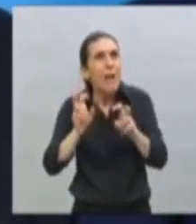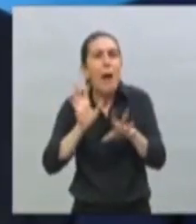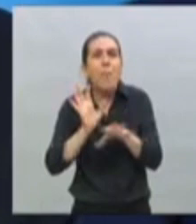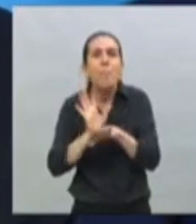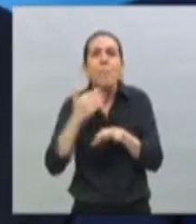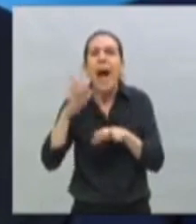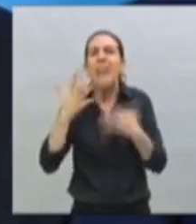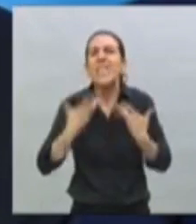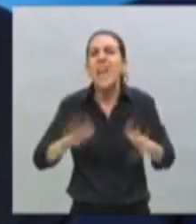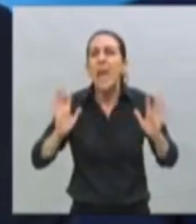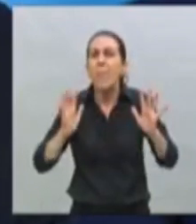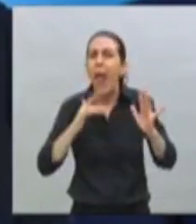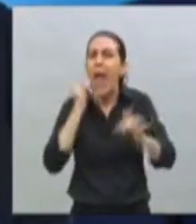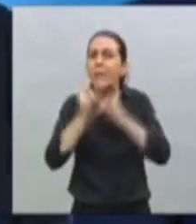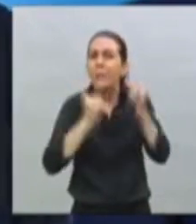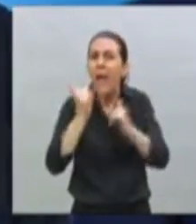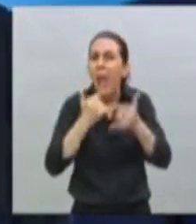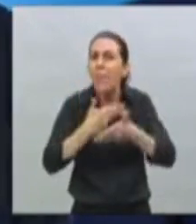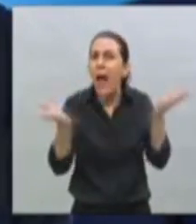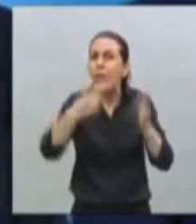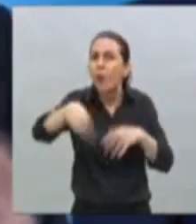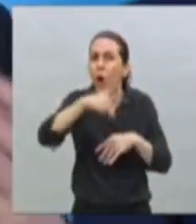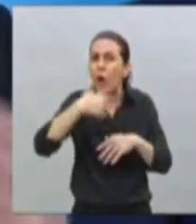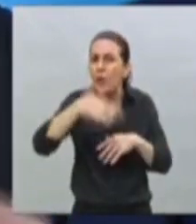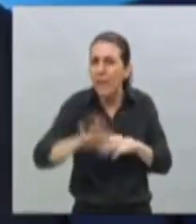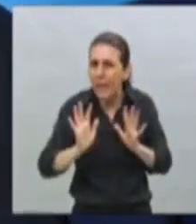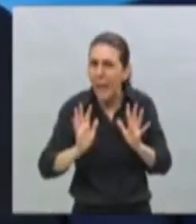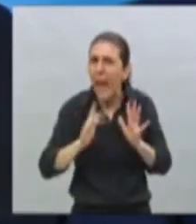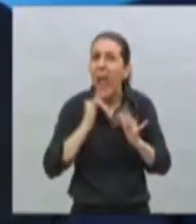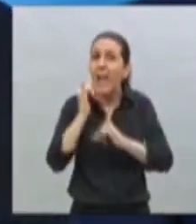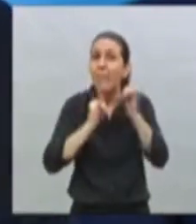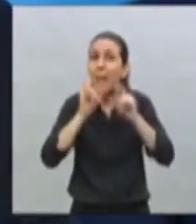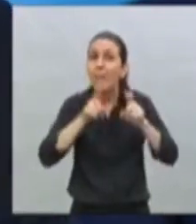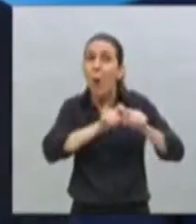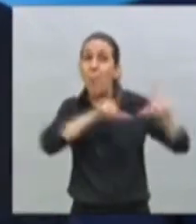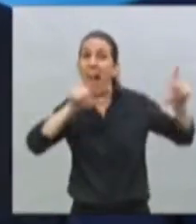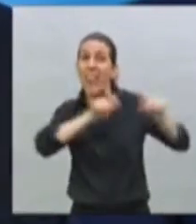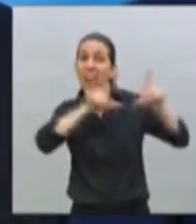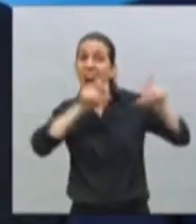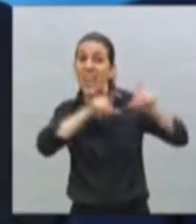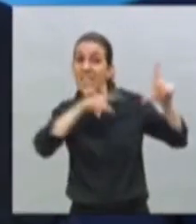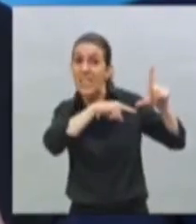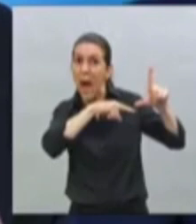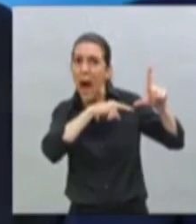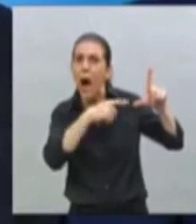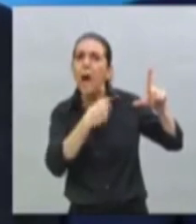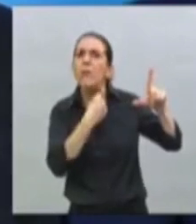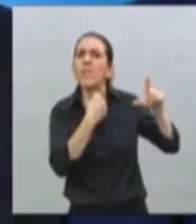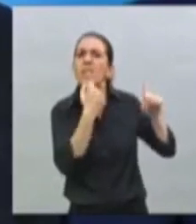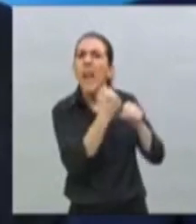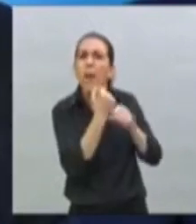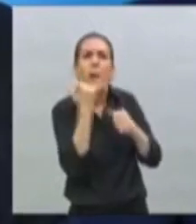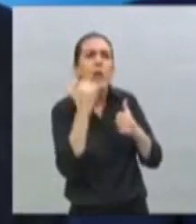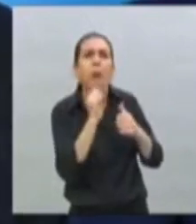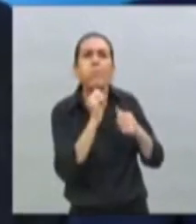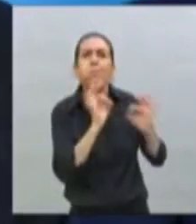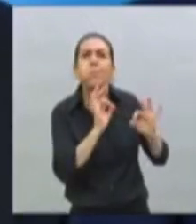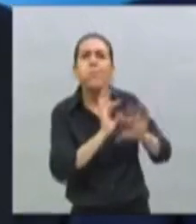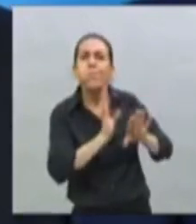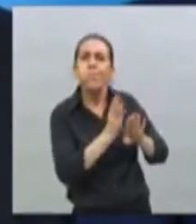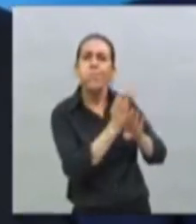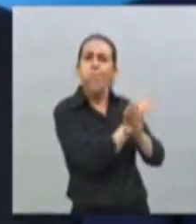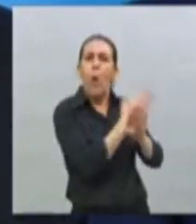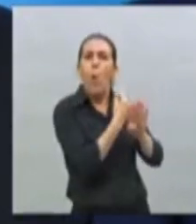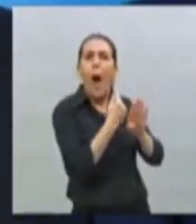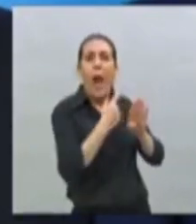todos ustedes me entiendan, poder explicarles en pantallas qué es lo que hemos hecho, qué es lo que hemos logrado, qué nos queda por